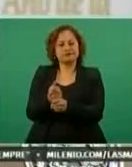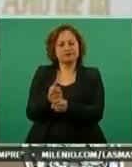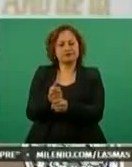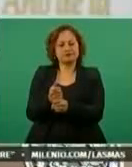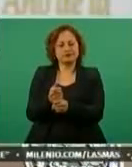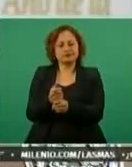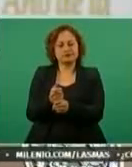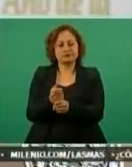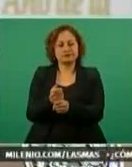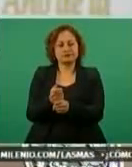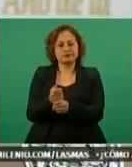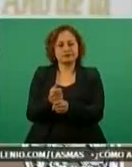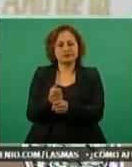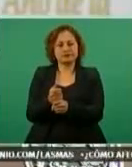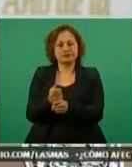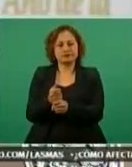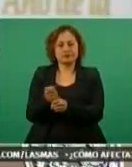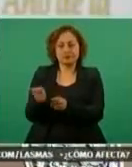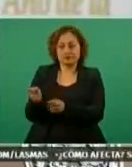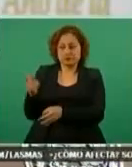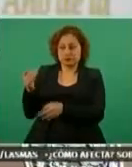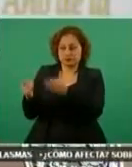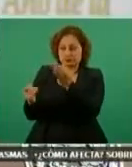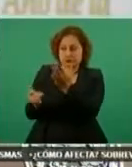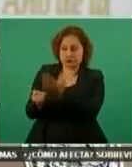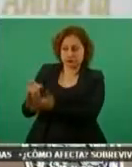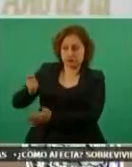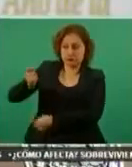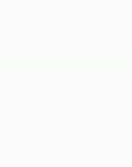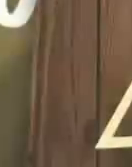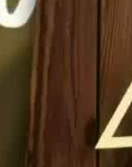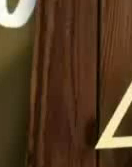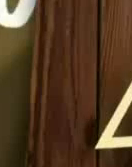gastos de 20 mil pesos. Yo siento que